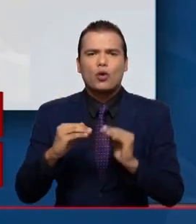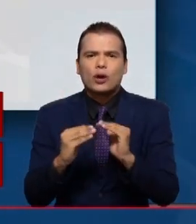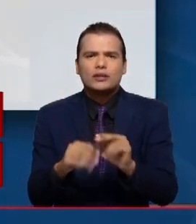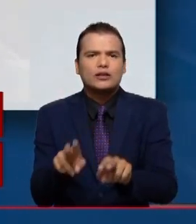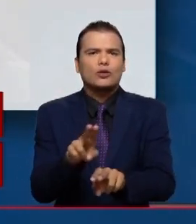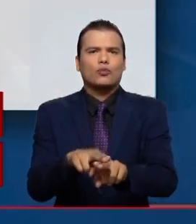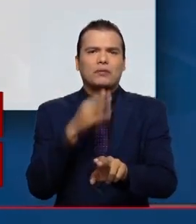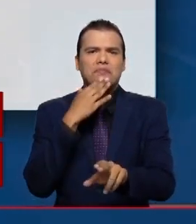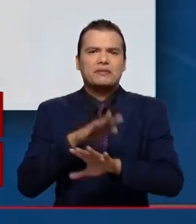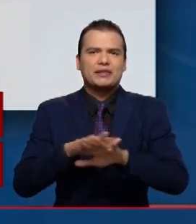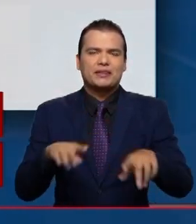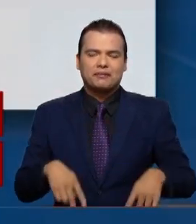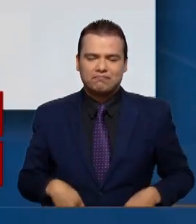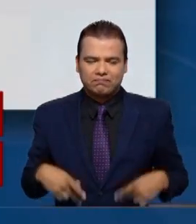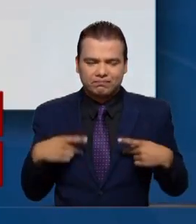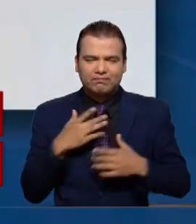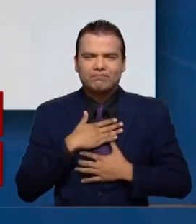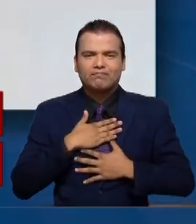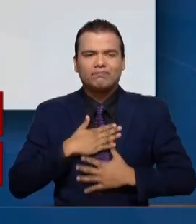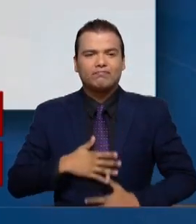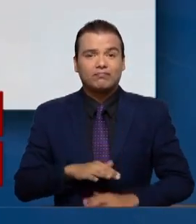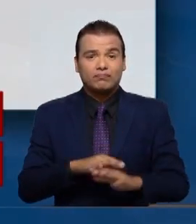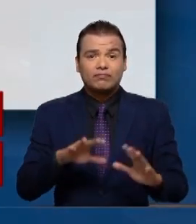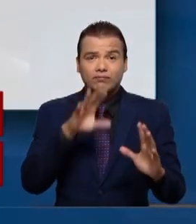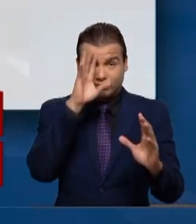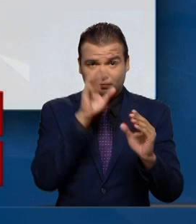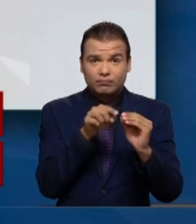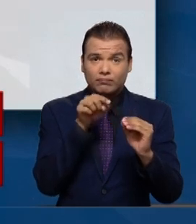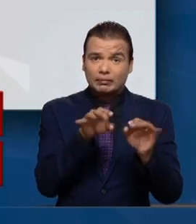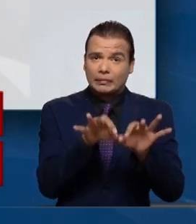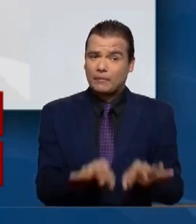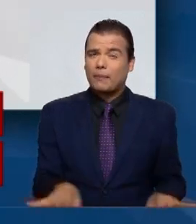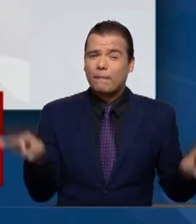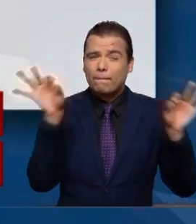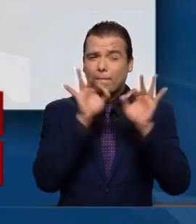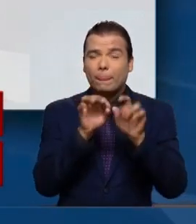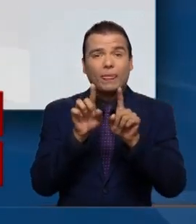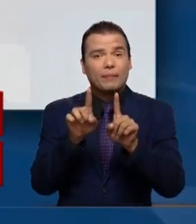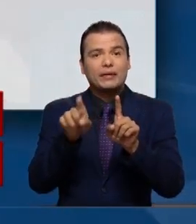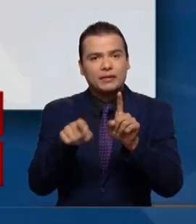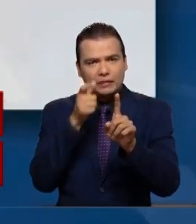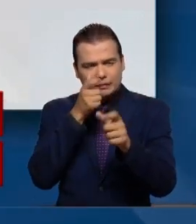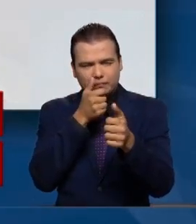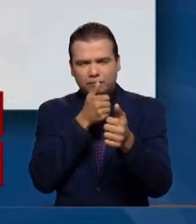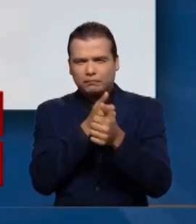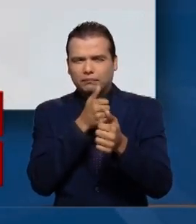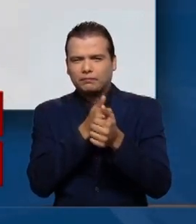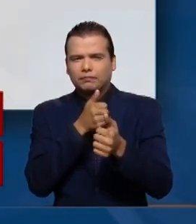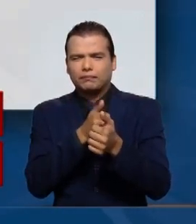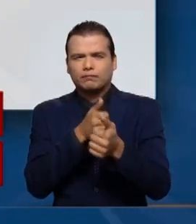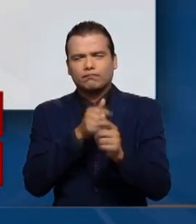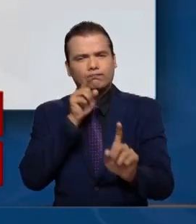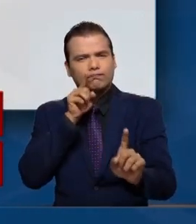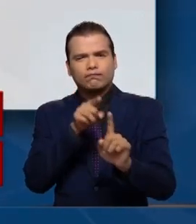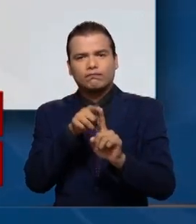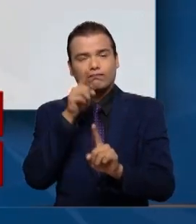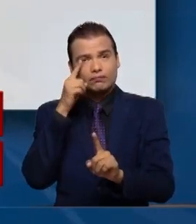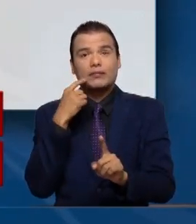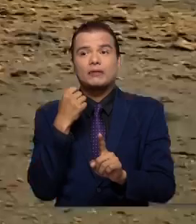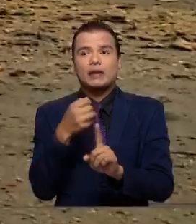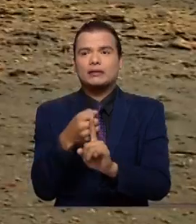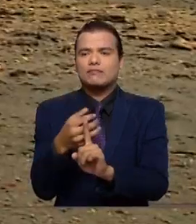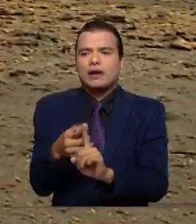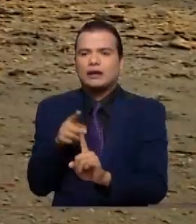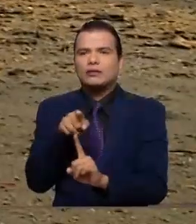acuerdos como este que puedan ser monitoreados, verificables, en favor de la población